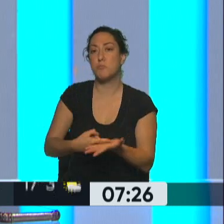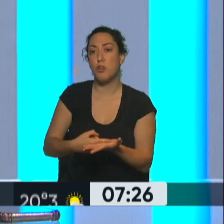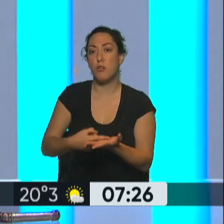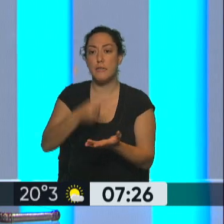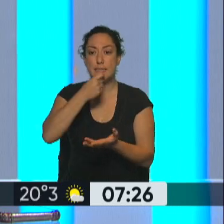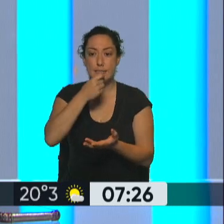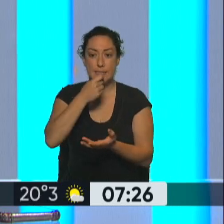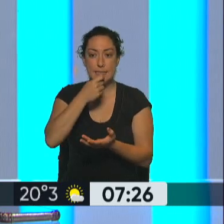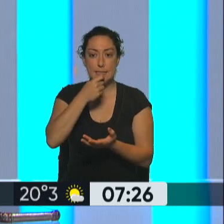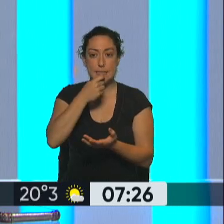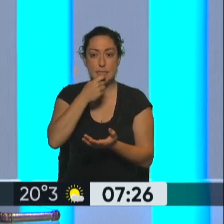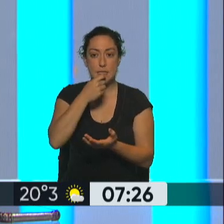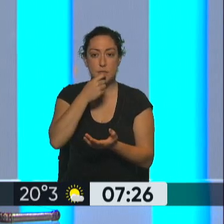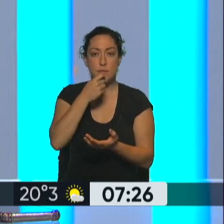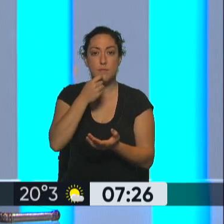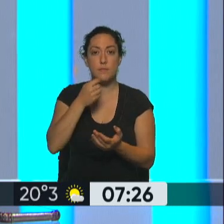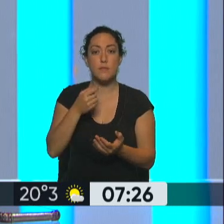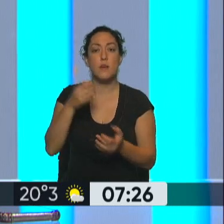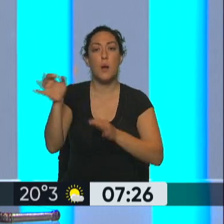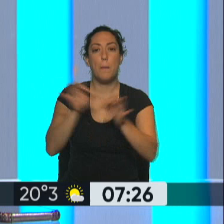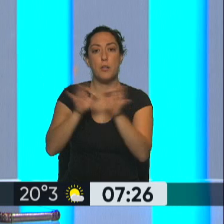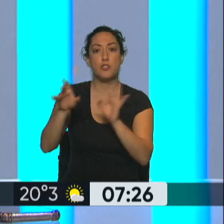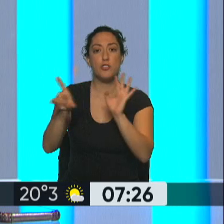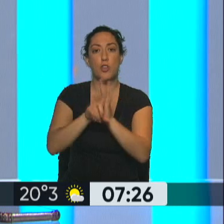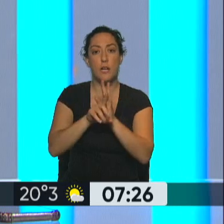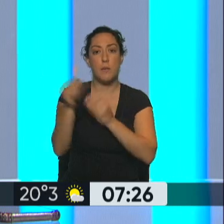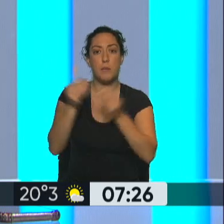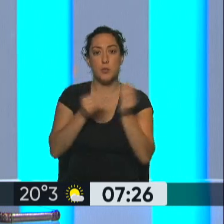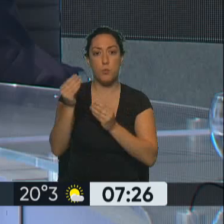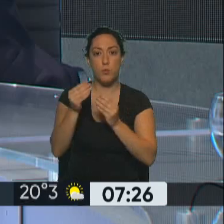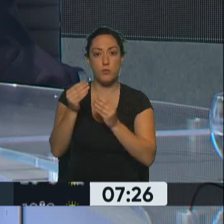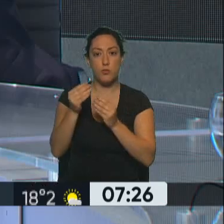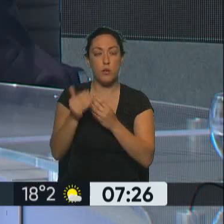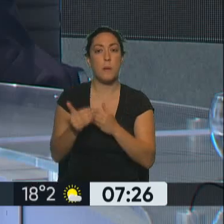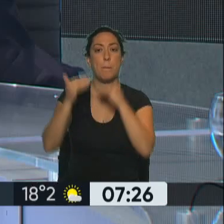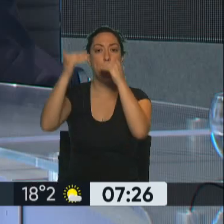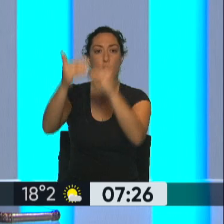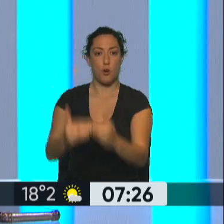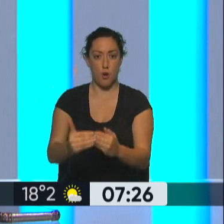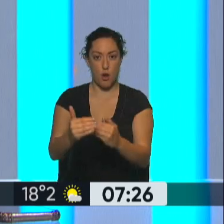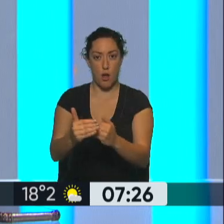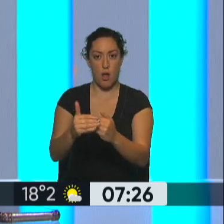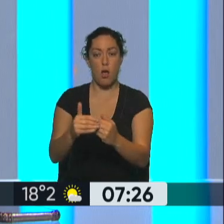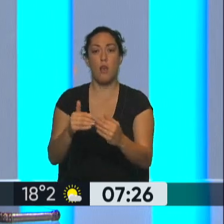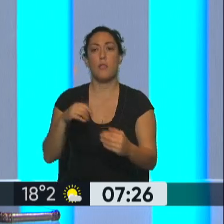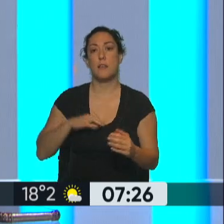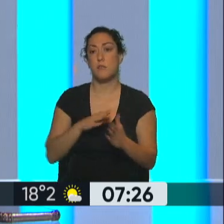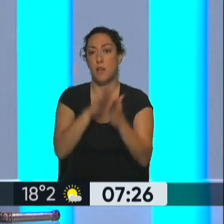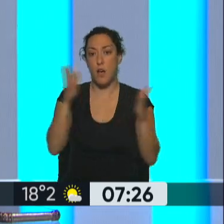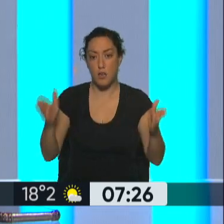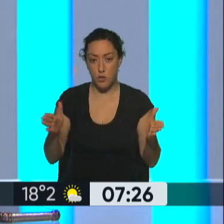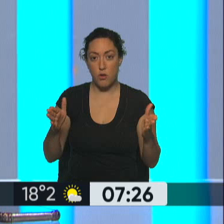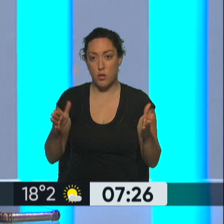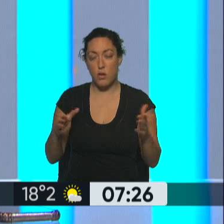va a prorrogar el proyecto de ley de presupuesto o la ley de presupuesto vigente para este año que